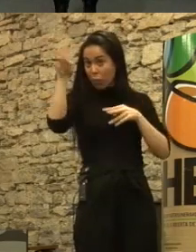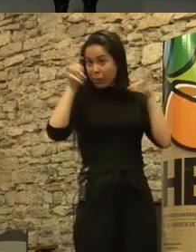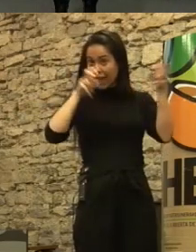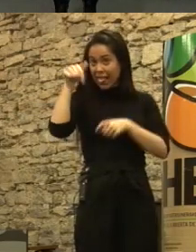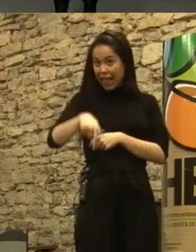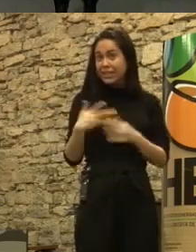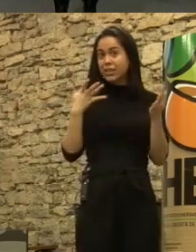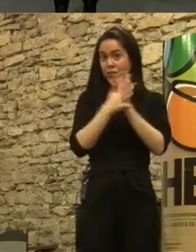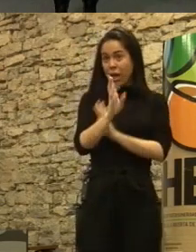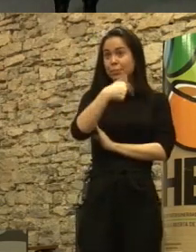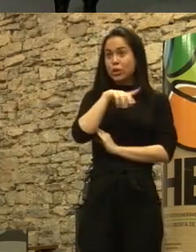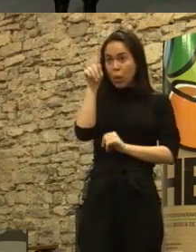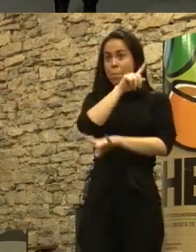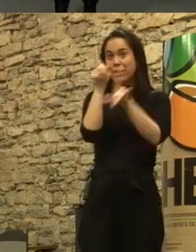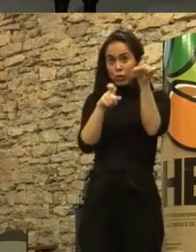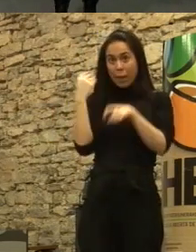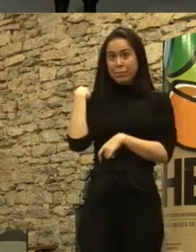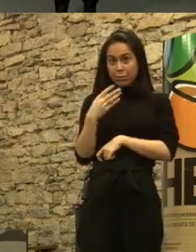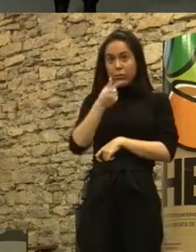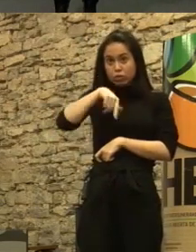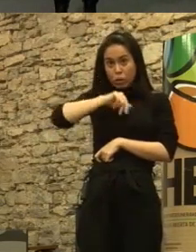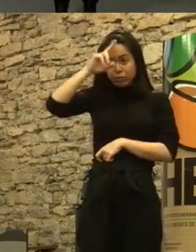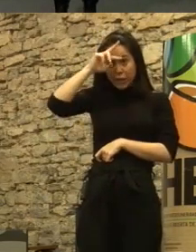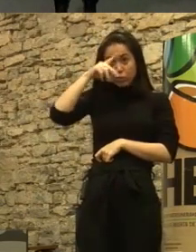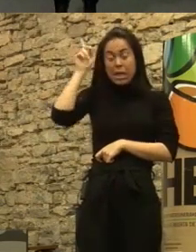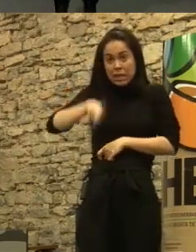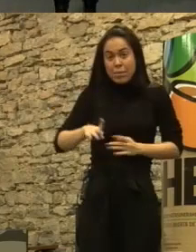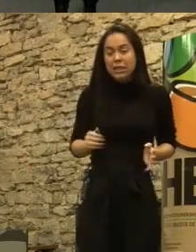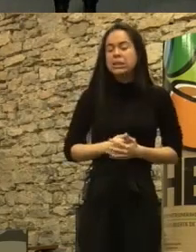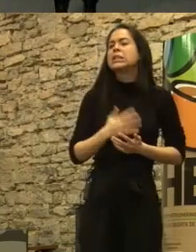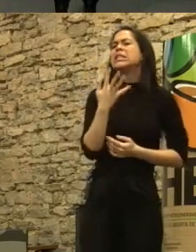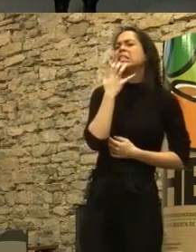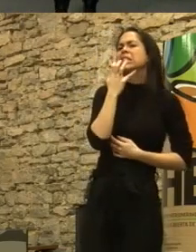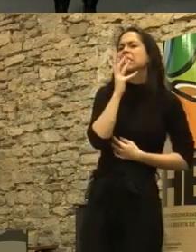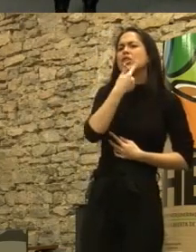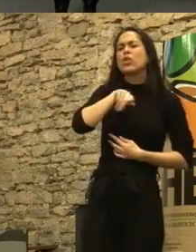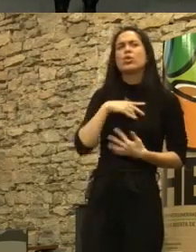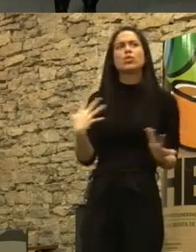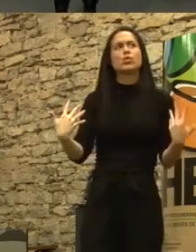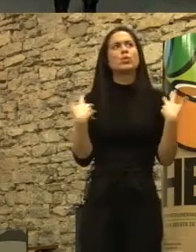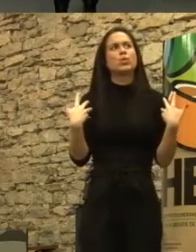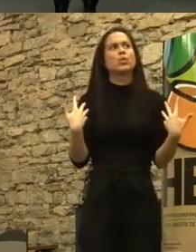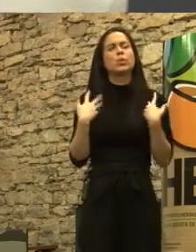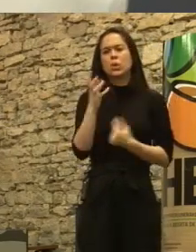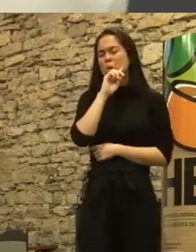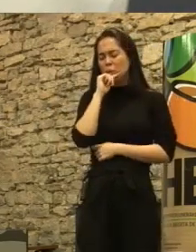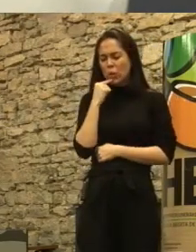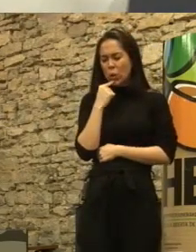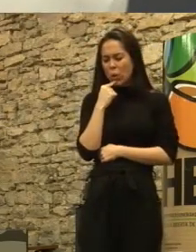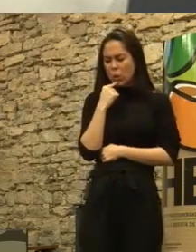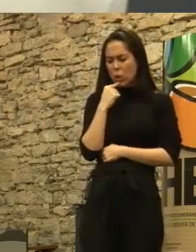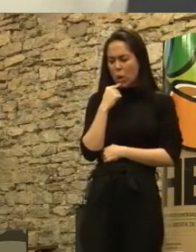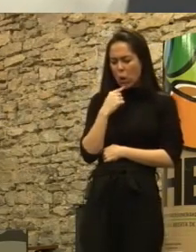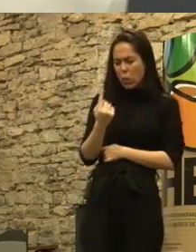os preocupa a vosotras también. ¿Qué hacemos cuando entramos en contacto con el sufrimiento, el dolor de alguien o